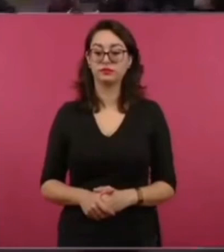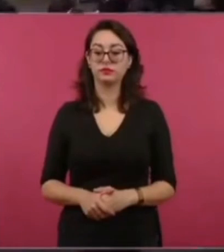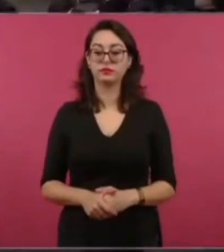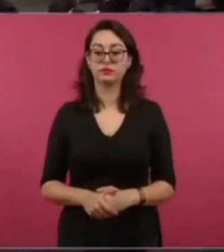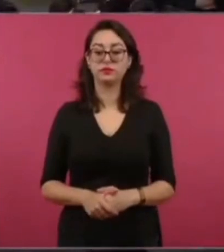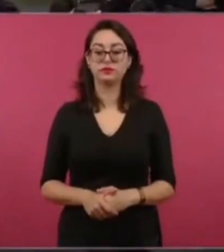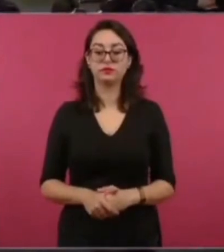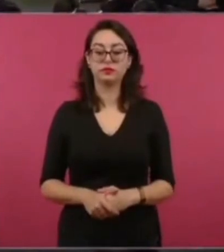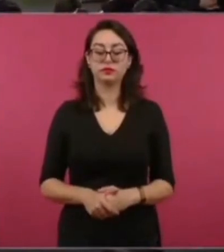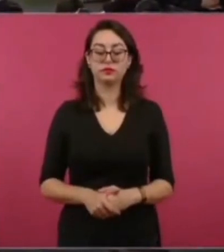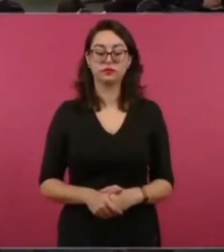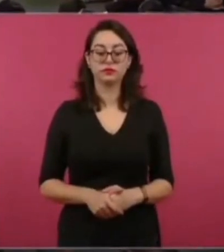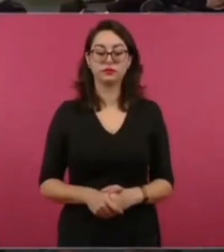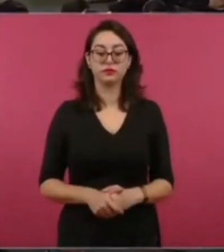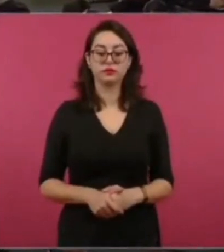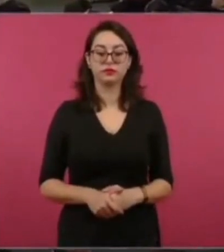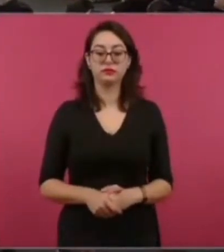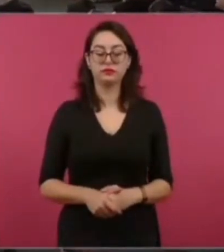siempre estuvo a favor de los pobres?